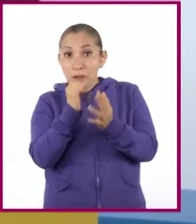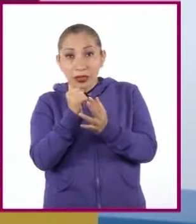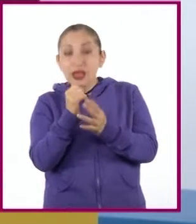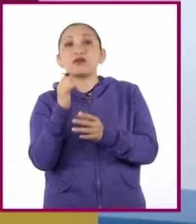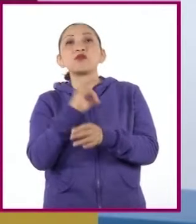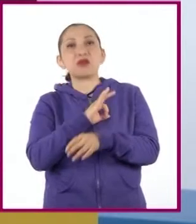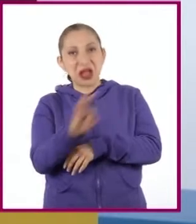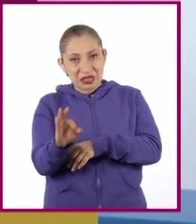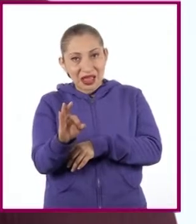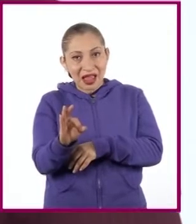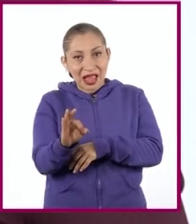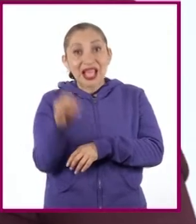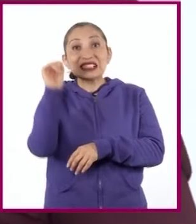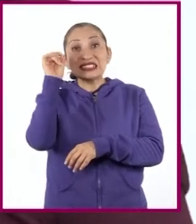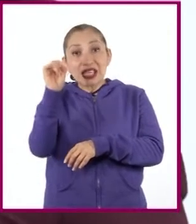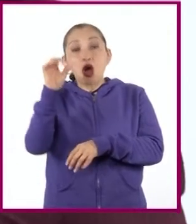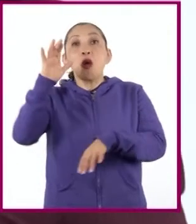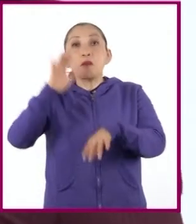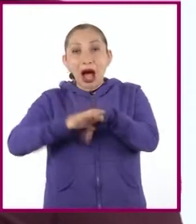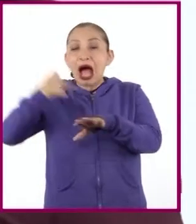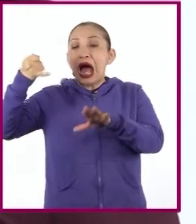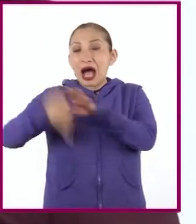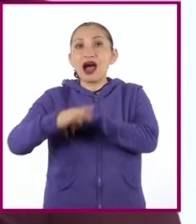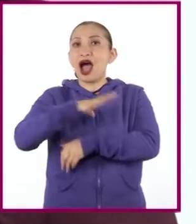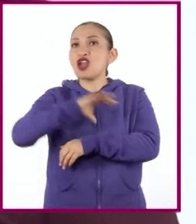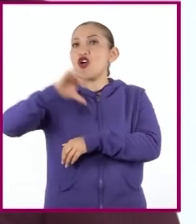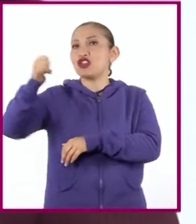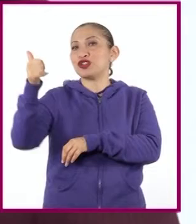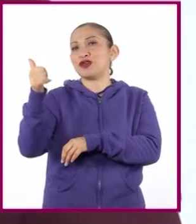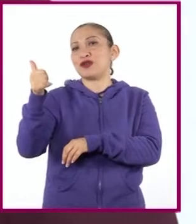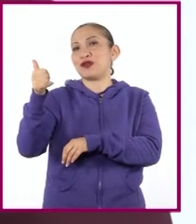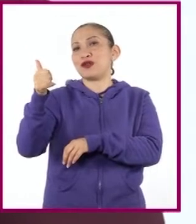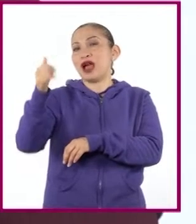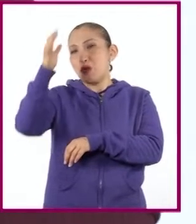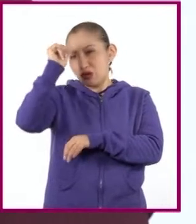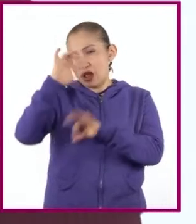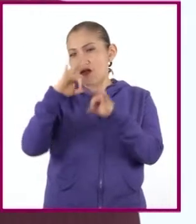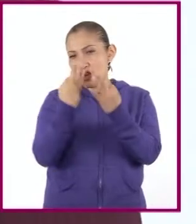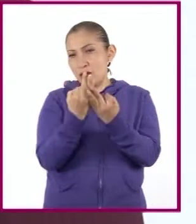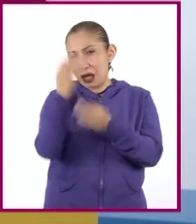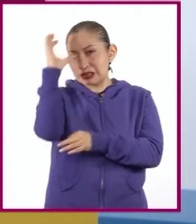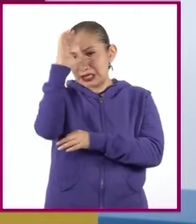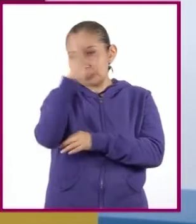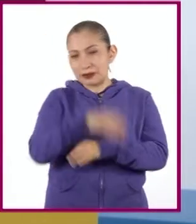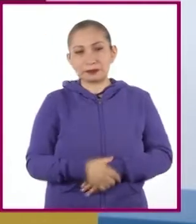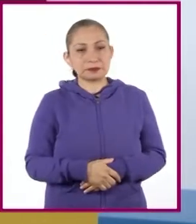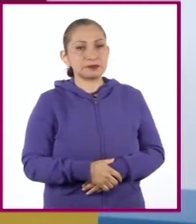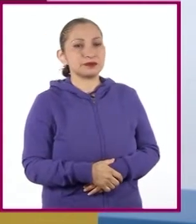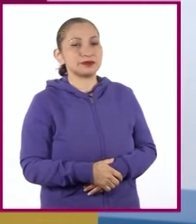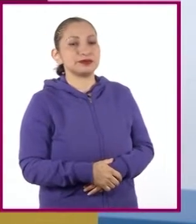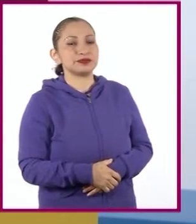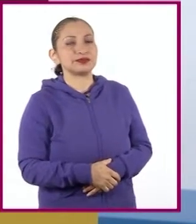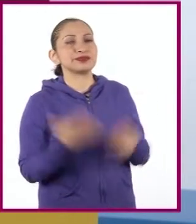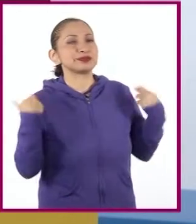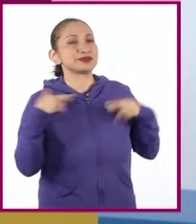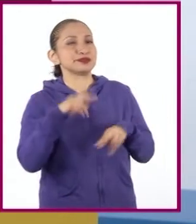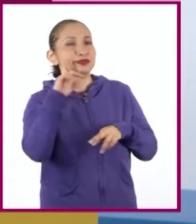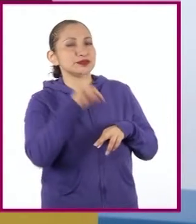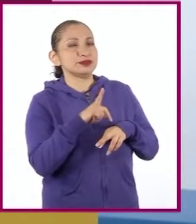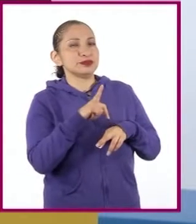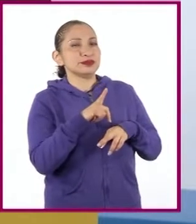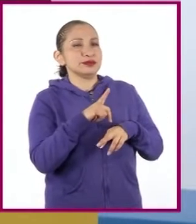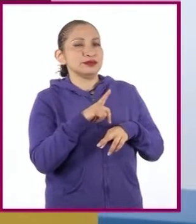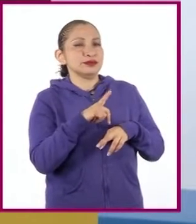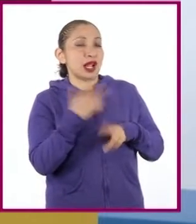más pequeño que existe. Sí recuerdas que es un modelo en la ciencia, ¿verdad, Enrique? Maestra, hasta